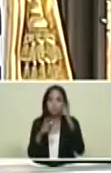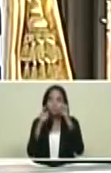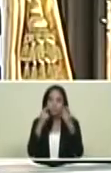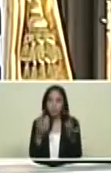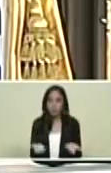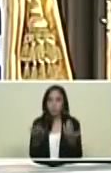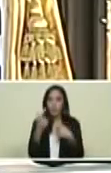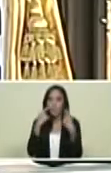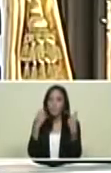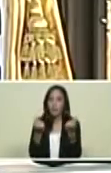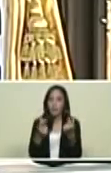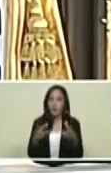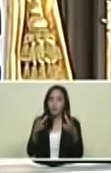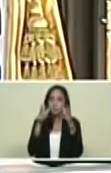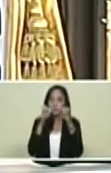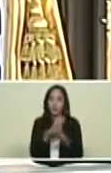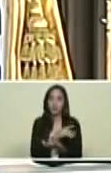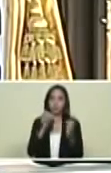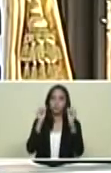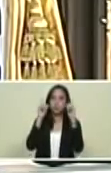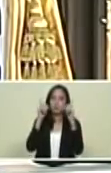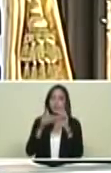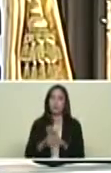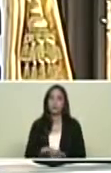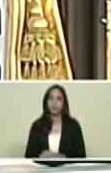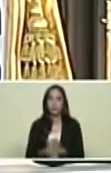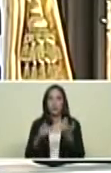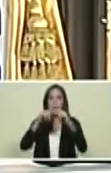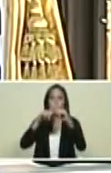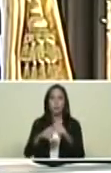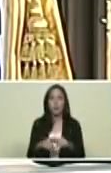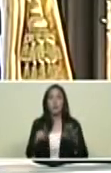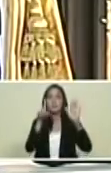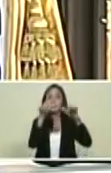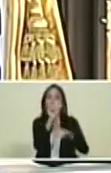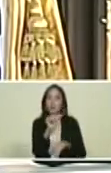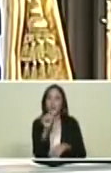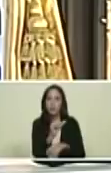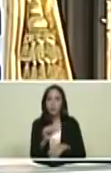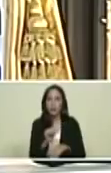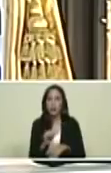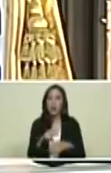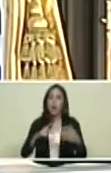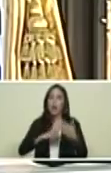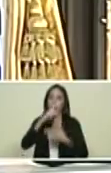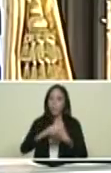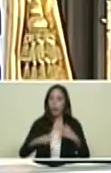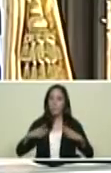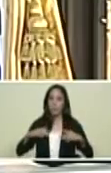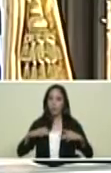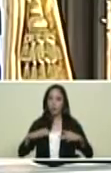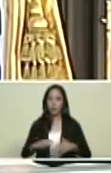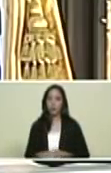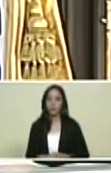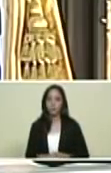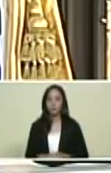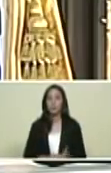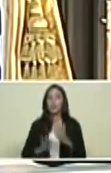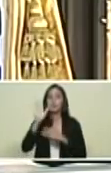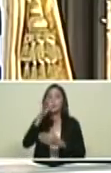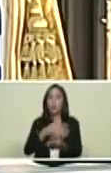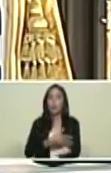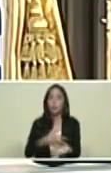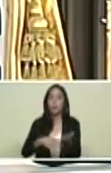nota, compatriota. Impresionante. Balance de 6 semanas del plan vacacional.